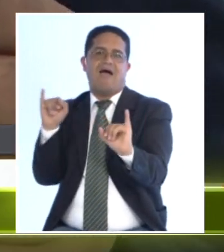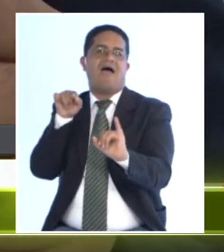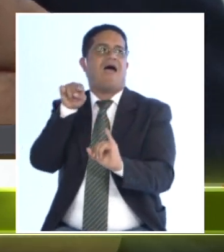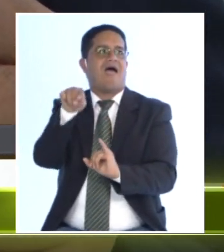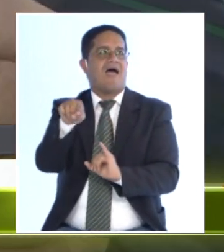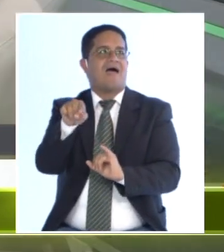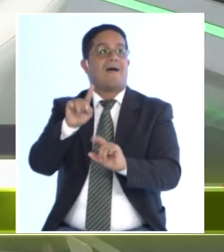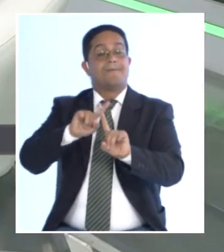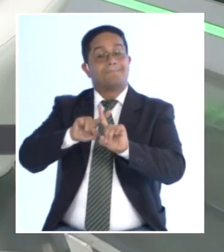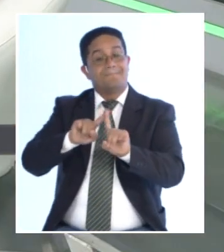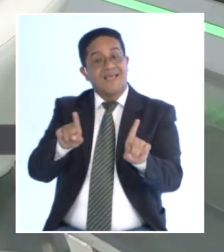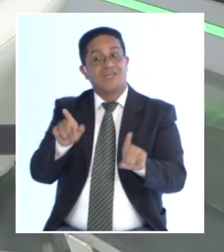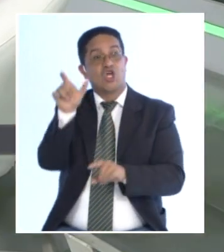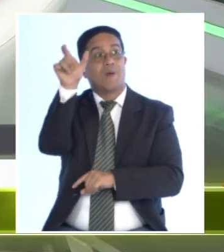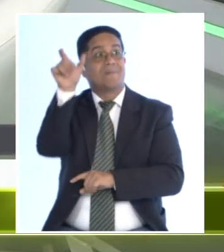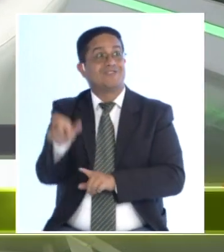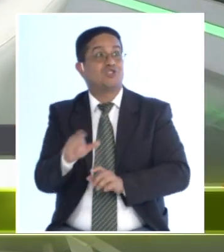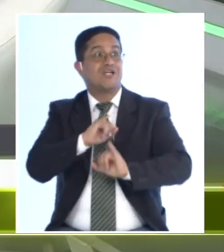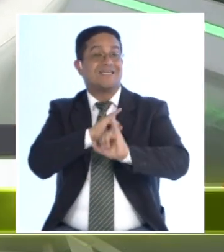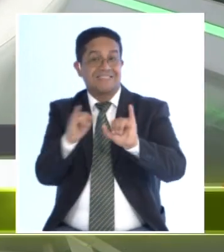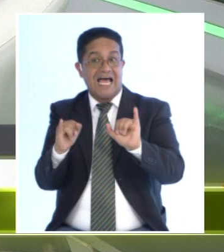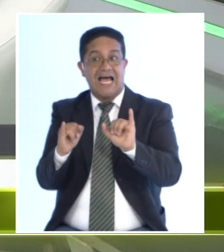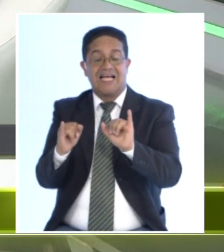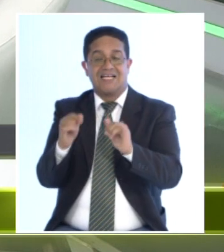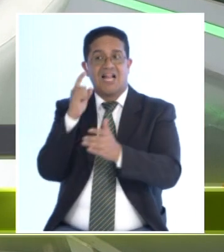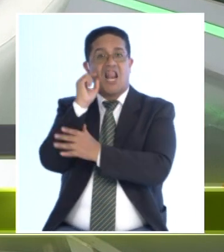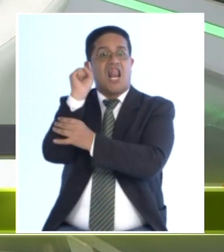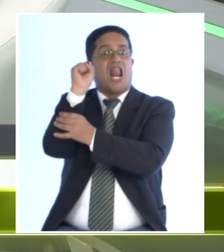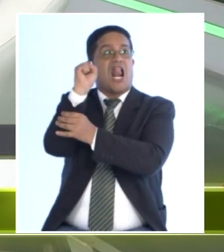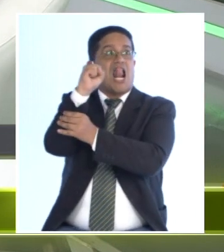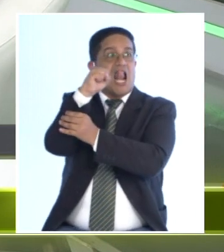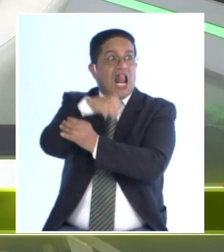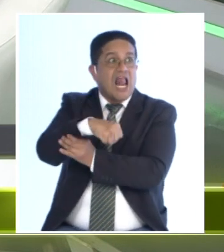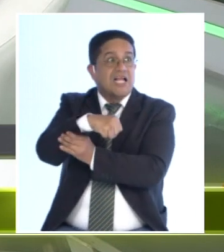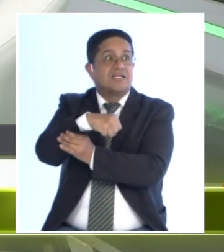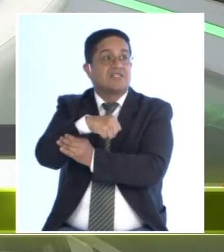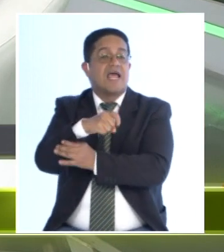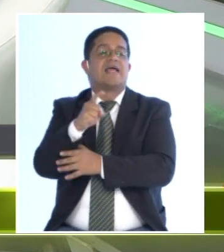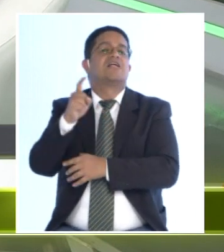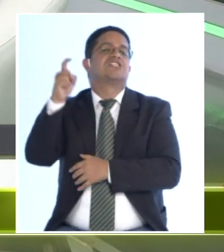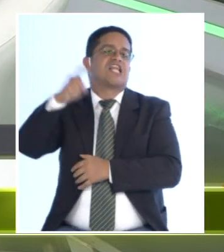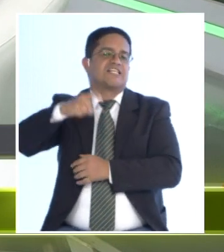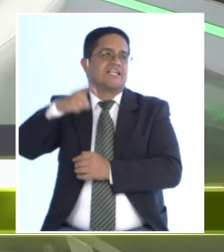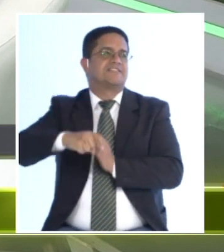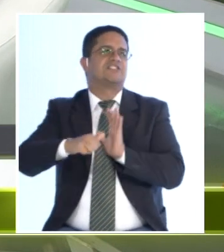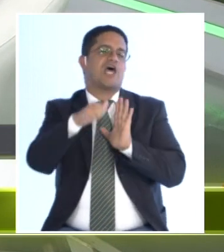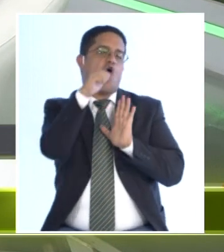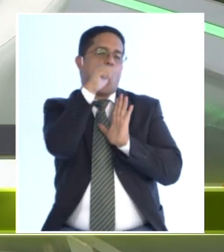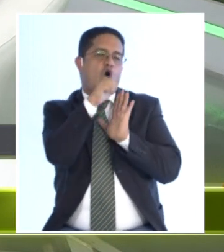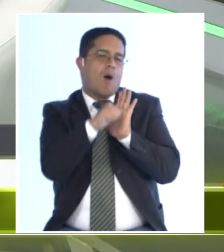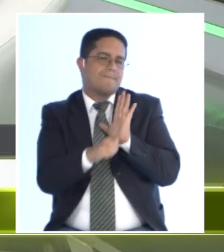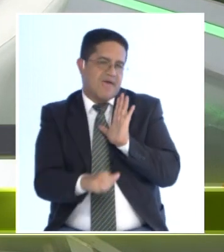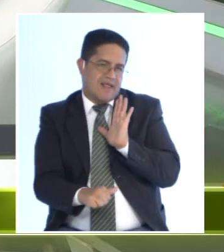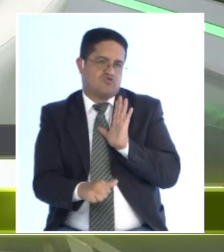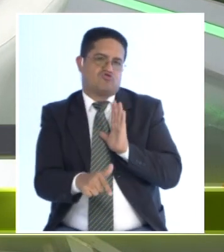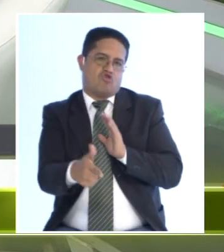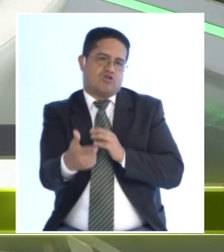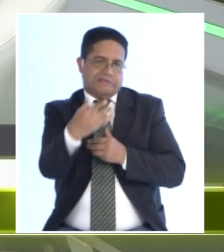ese punto el paciente ya ha avanzado tanto que probablemente requiere un tratamiento quirúrgico de, digamos, más